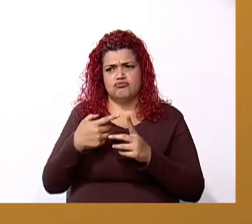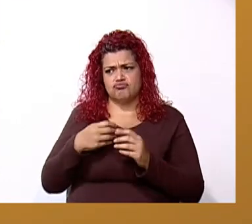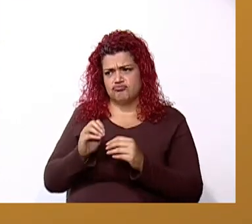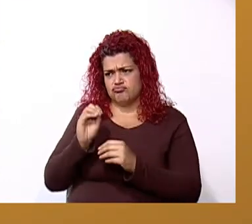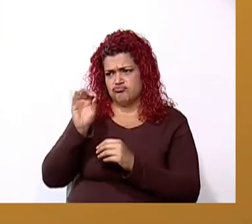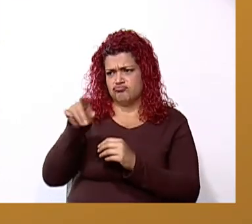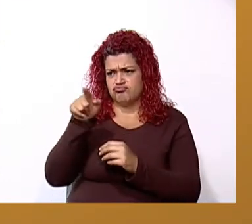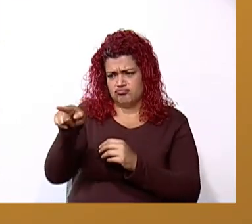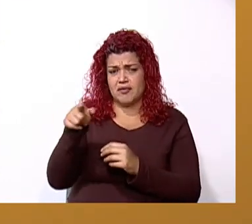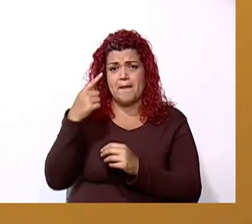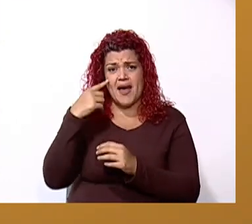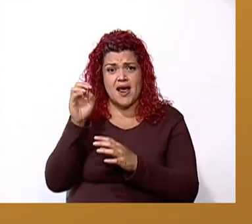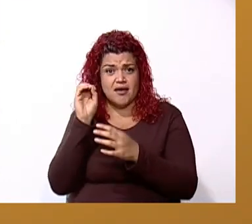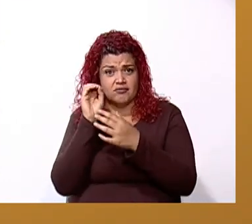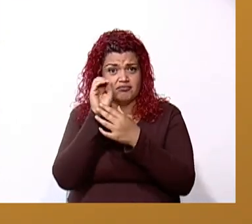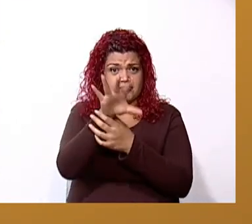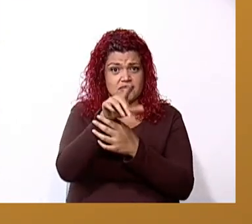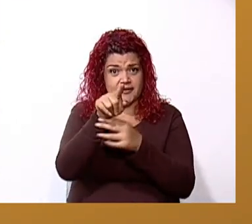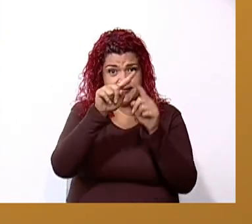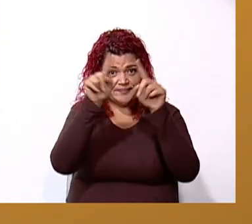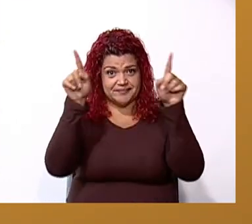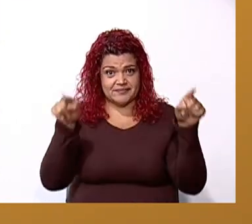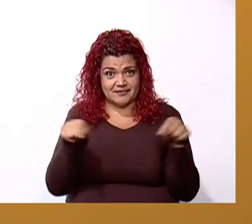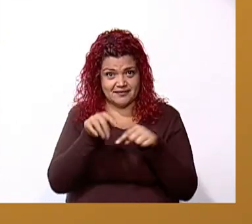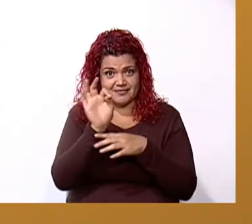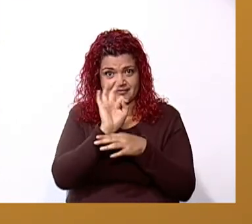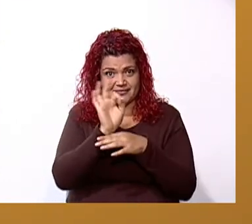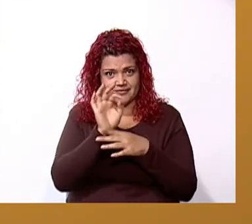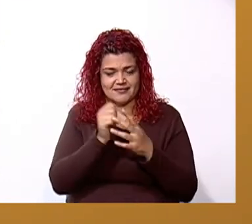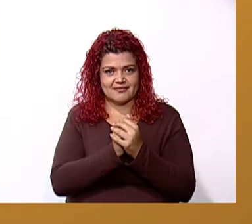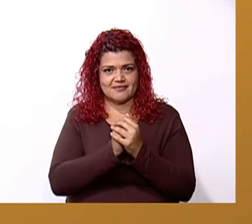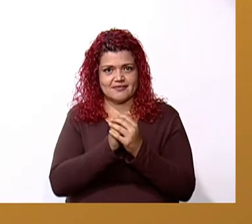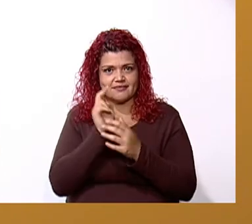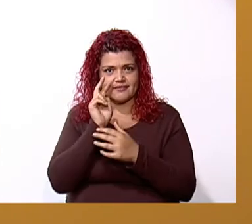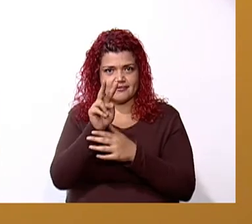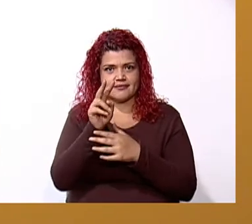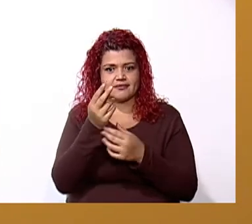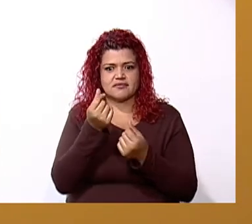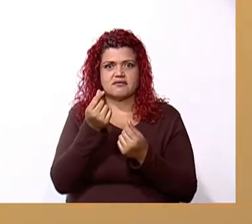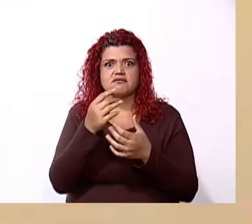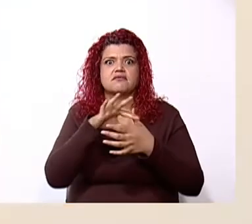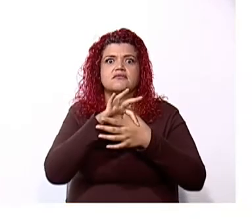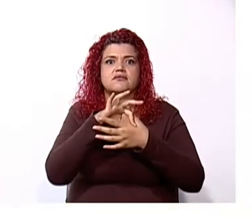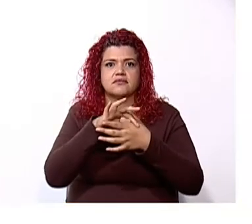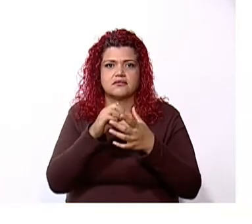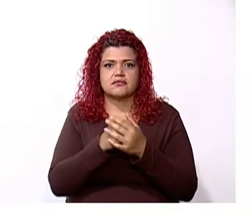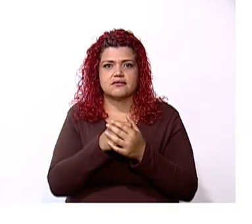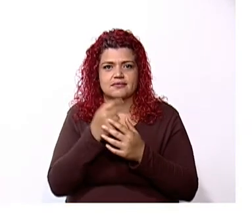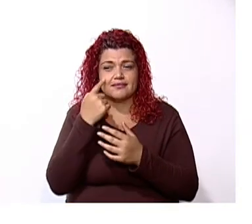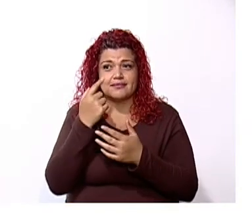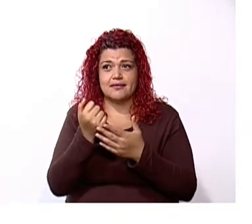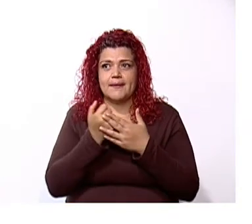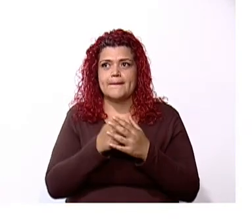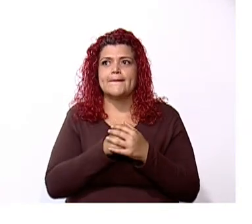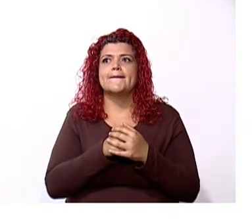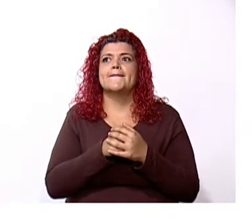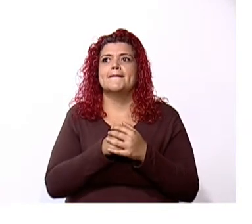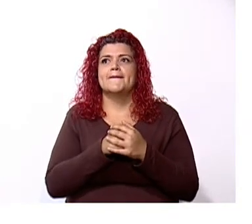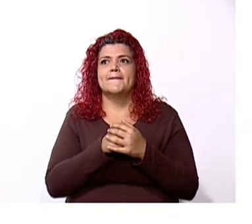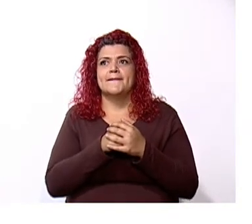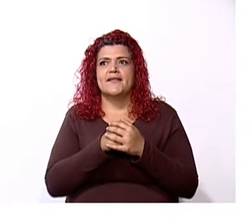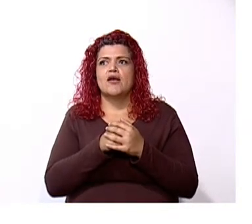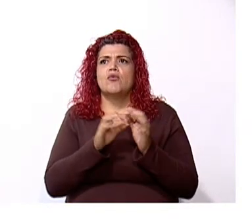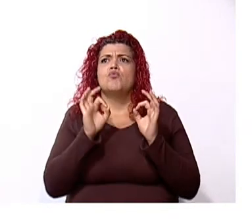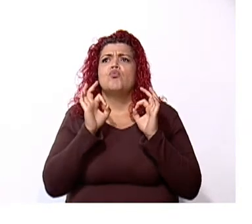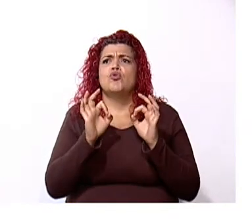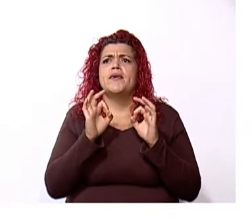a proyectar en la pantalla el precio de las carnes que me acaba de mandar el carnicero. Entonces, chicos, me ayudan, por favor, y gracias.